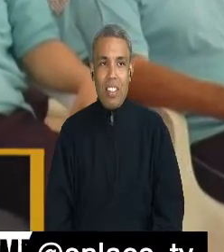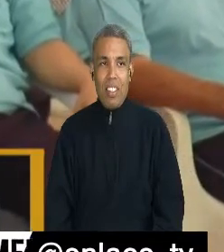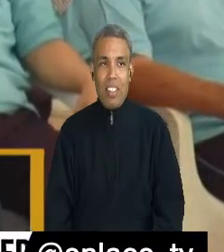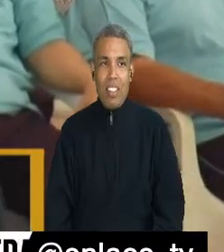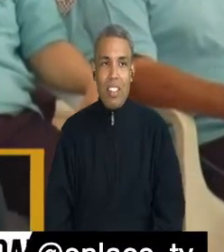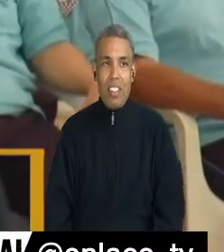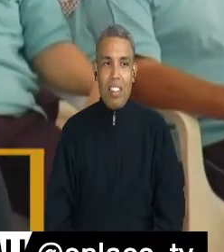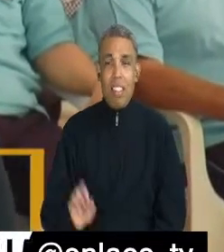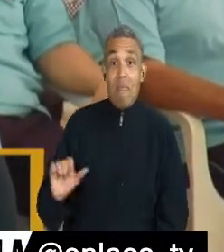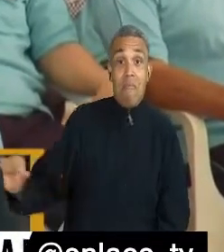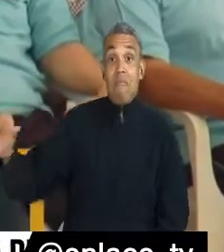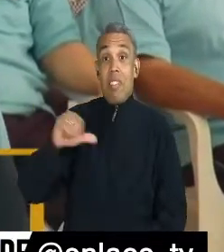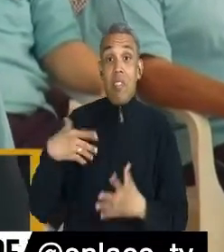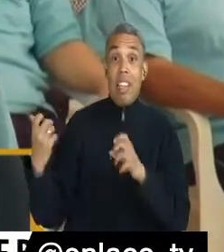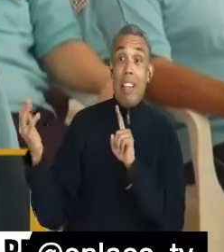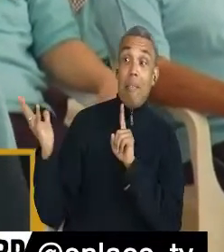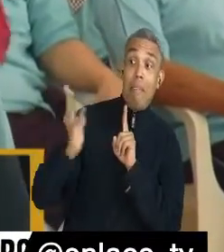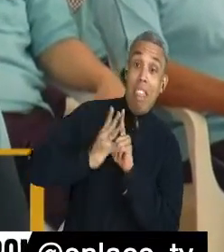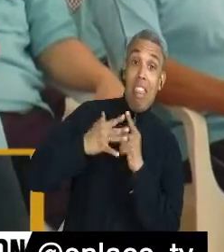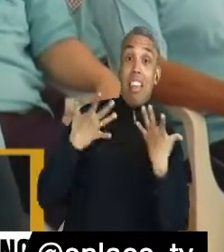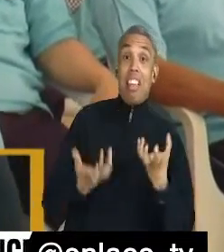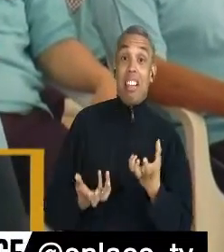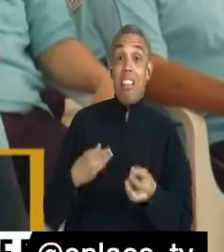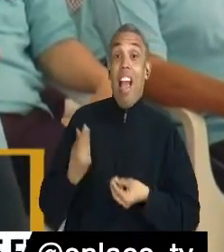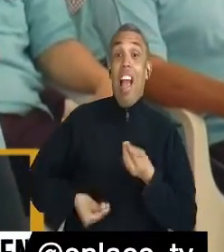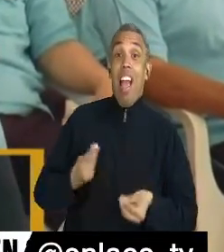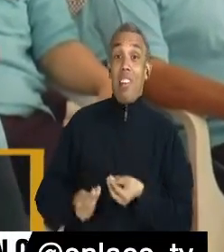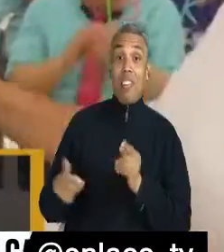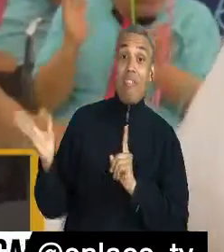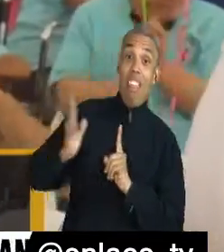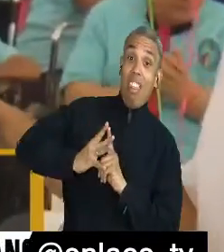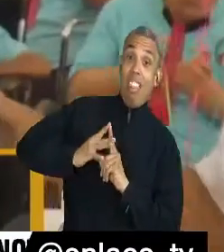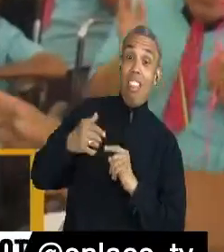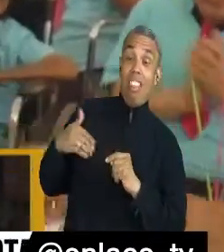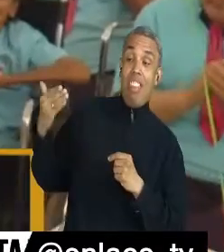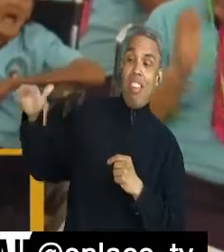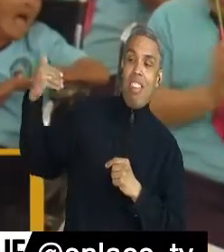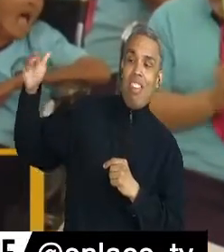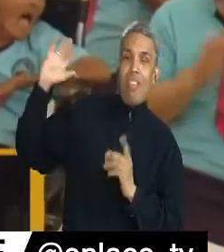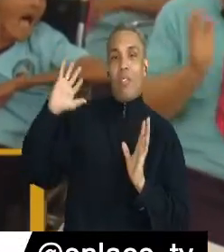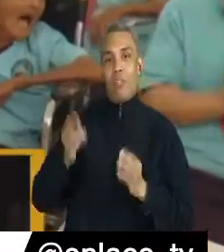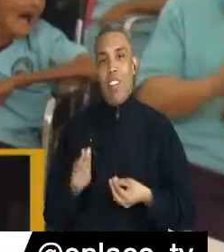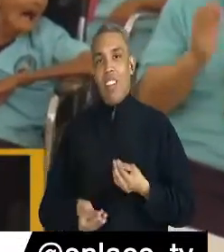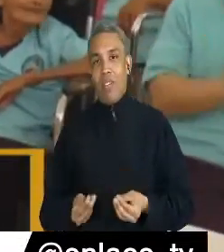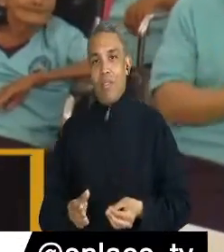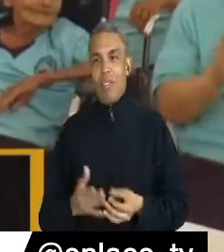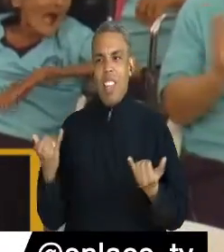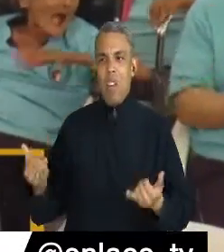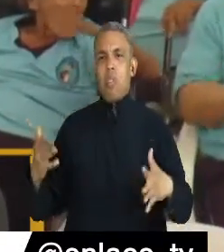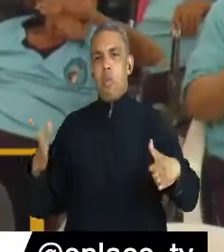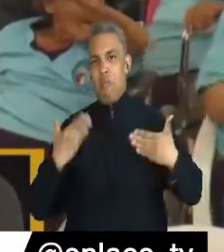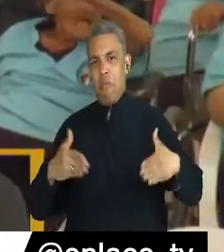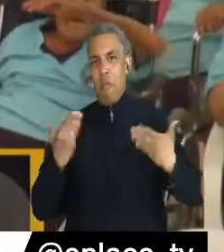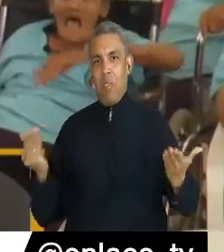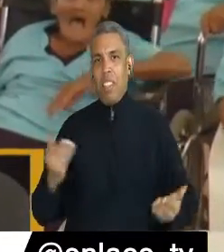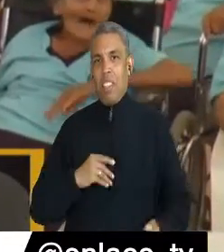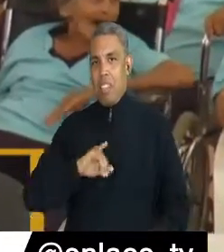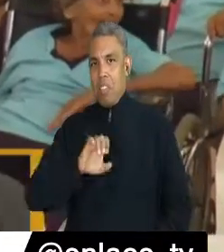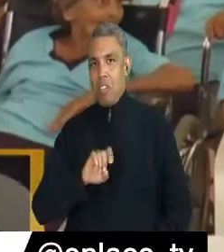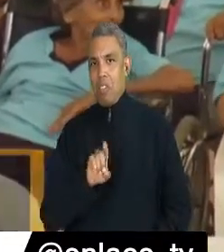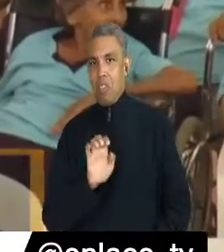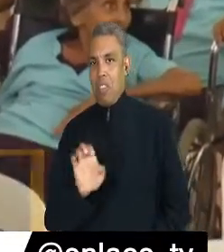medio que prueba una de 1 vez no con la energía que aún embarca muy seguramente como si de los años llegará a